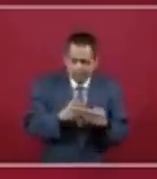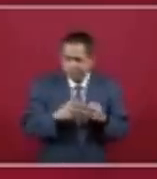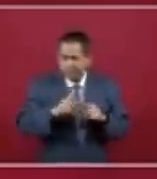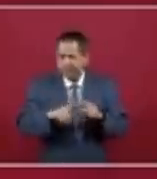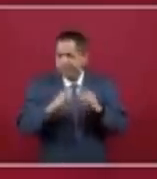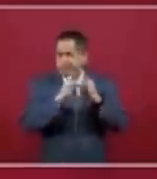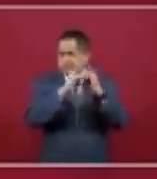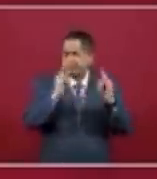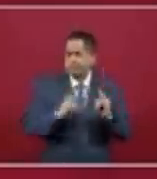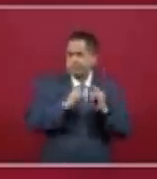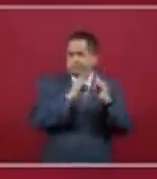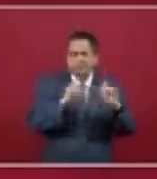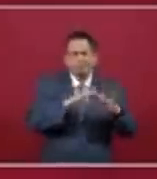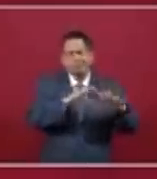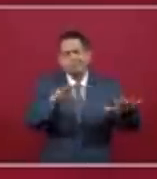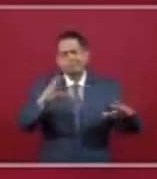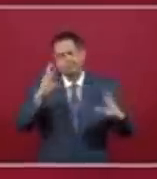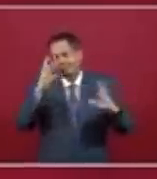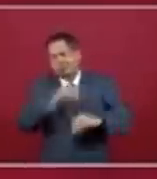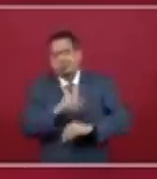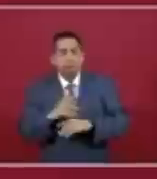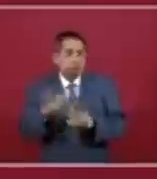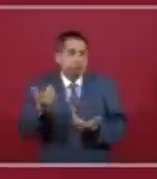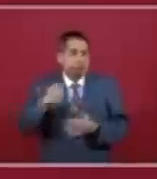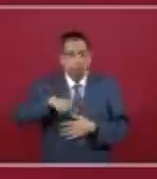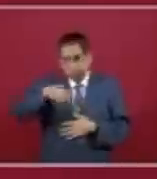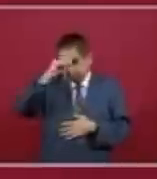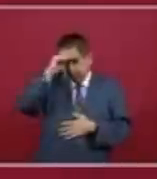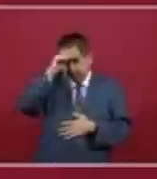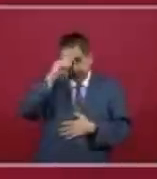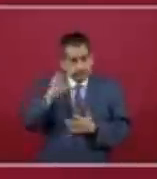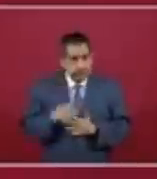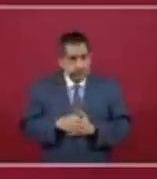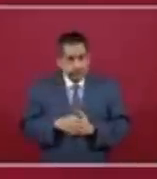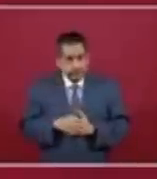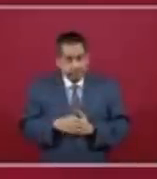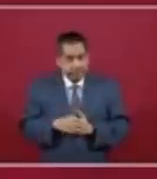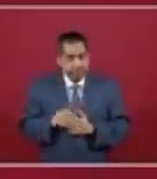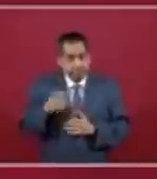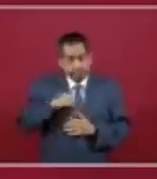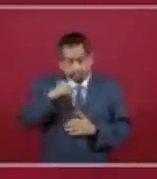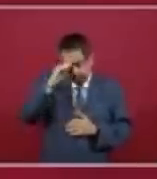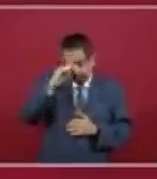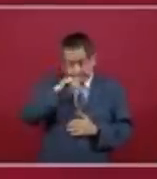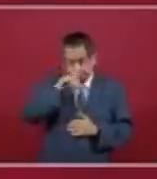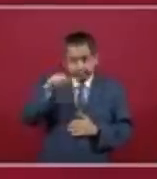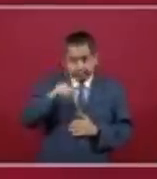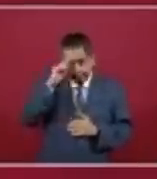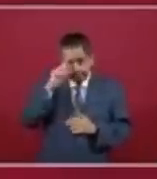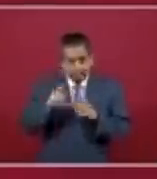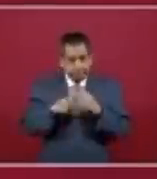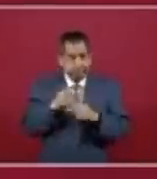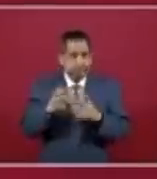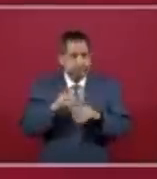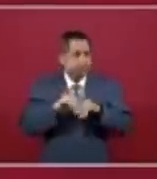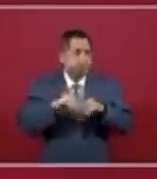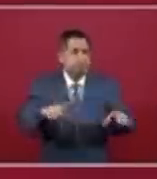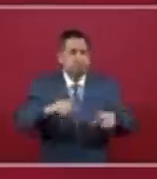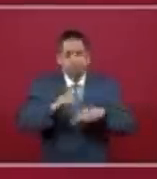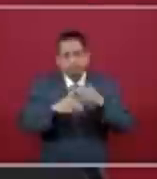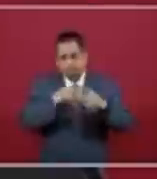campamentos. Estamos pensando, eso posteriormente se va a dar a